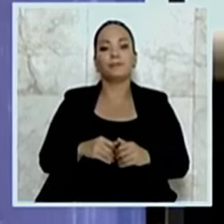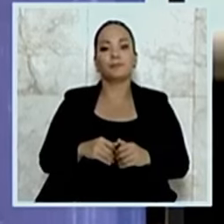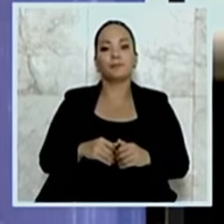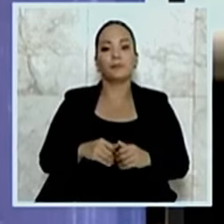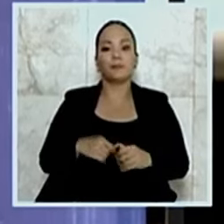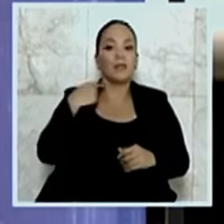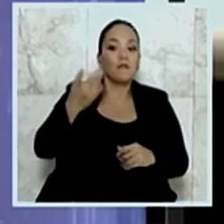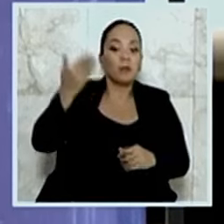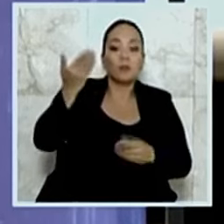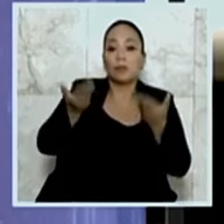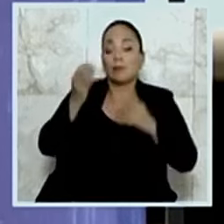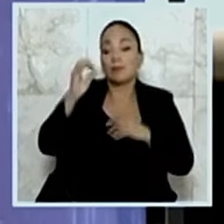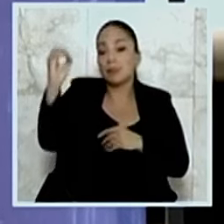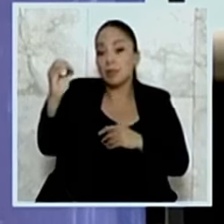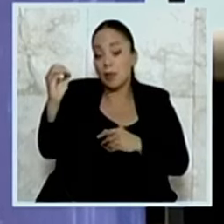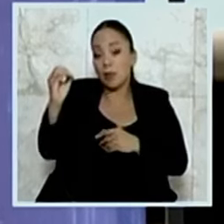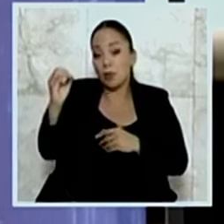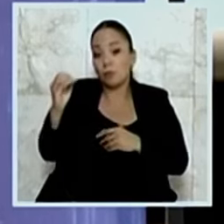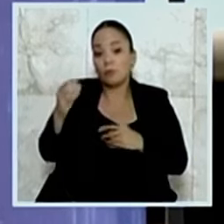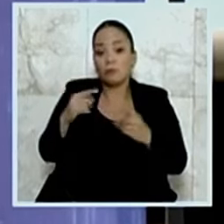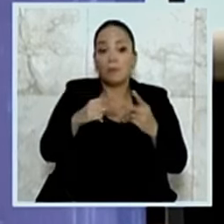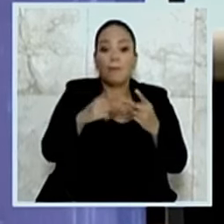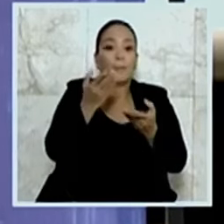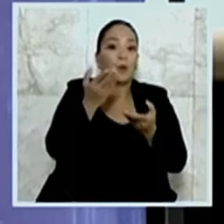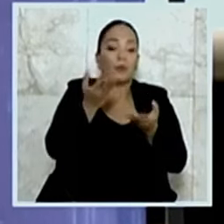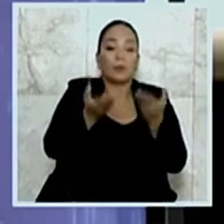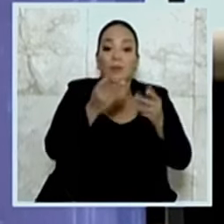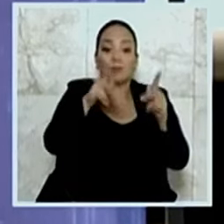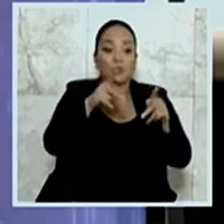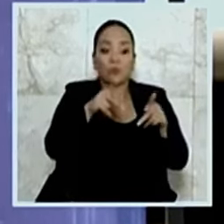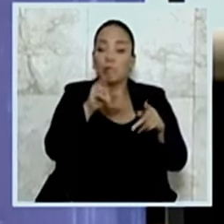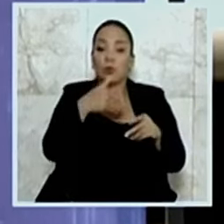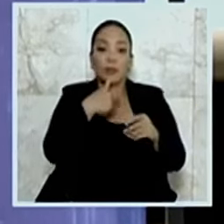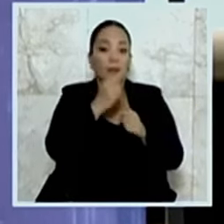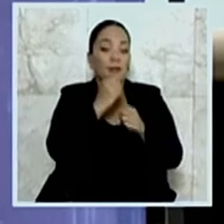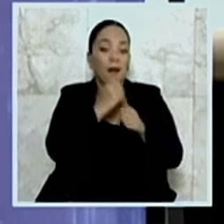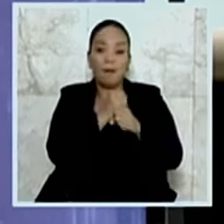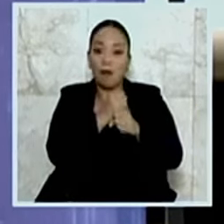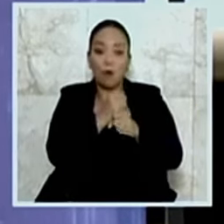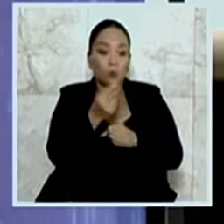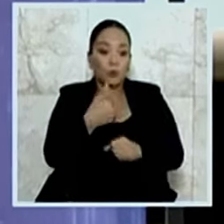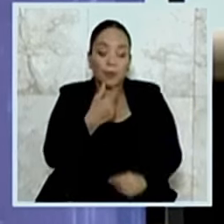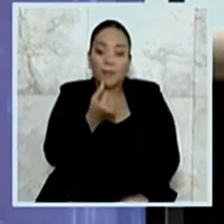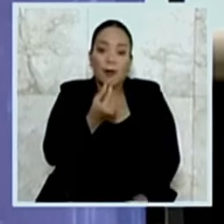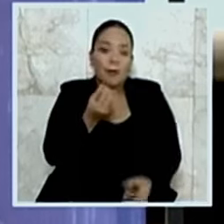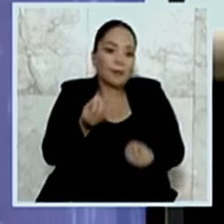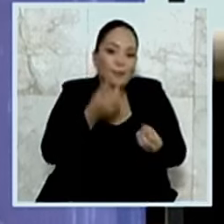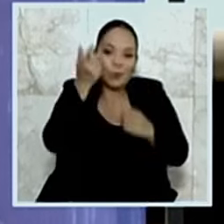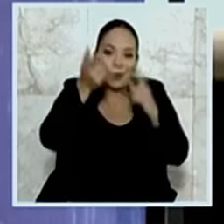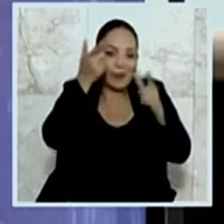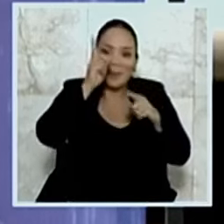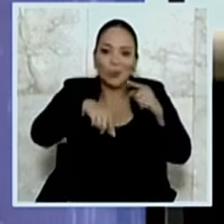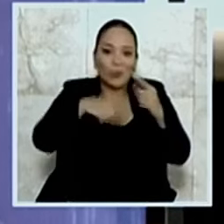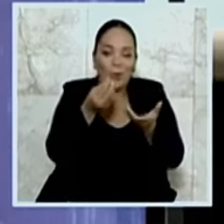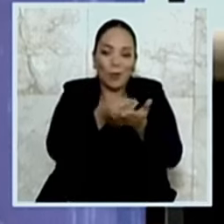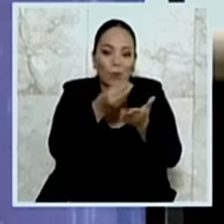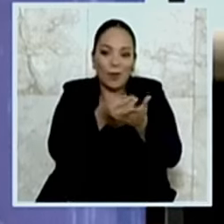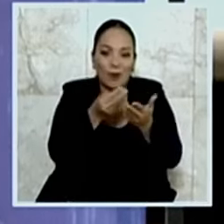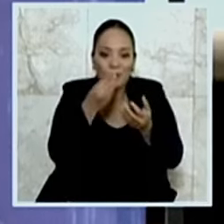gente que no puede llevar comida a la casa son dos cosas absolutamente independientes. La inflación puede ser